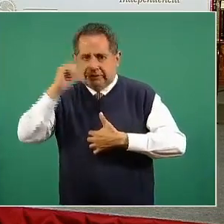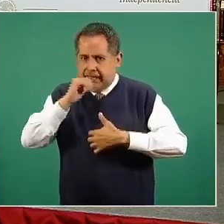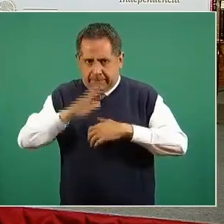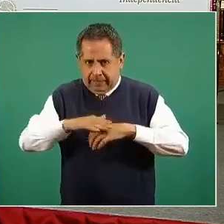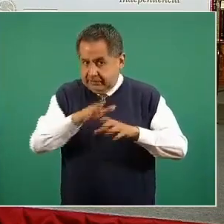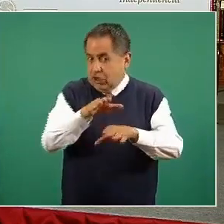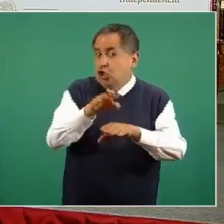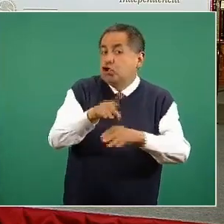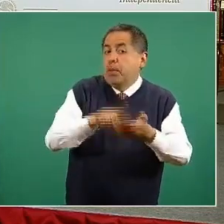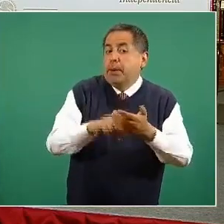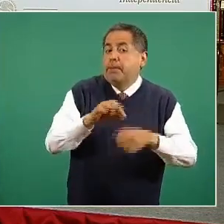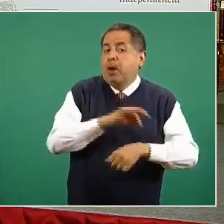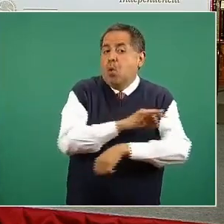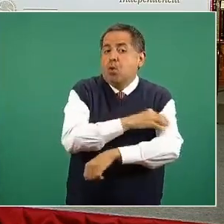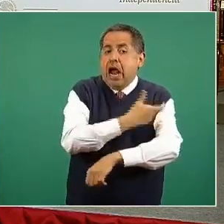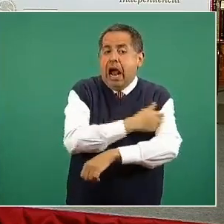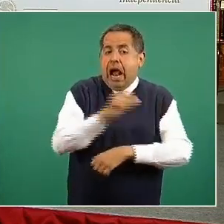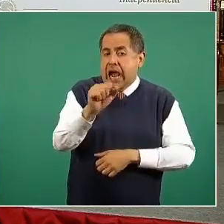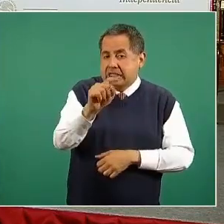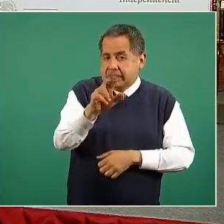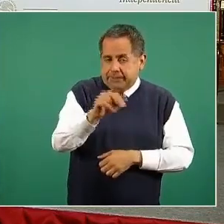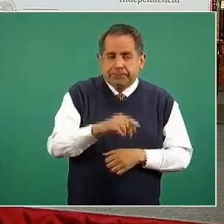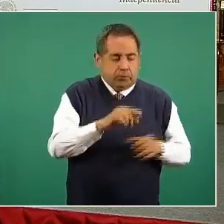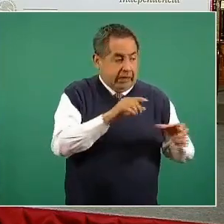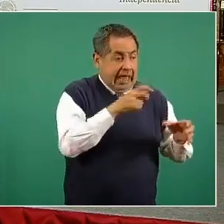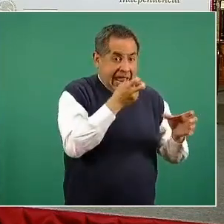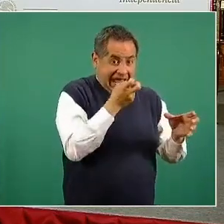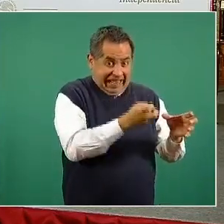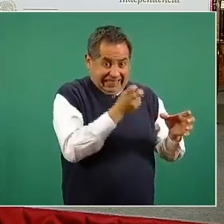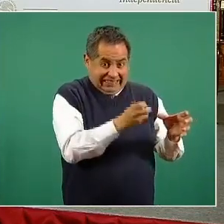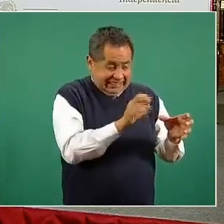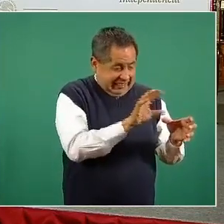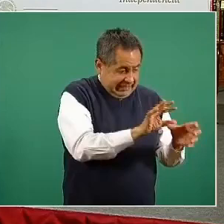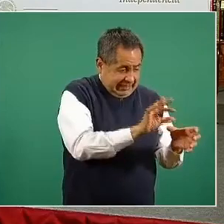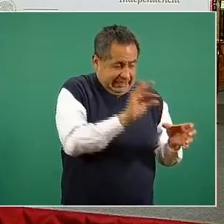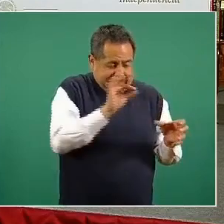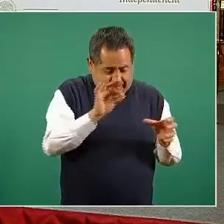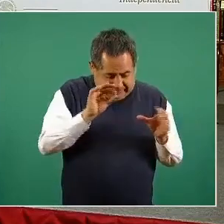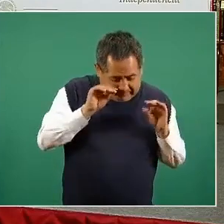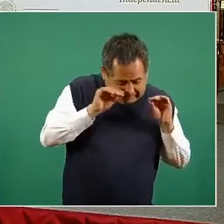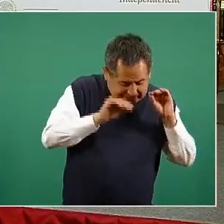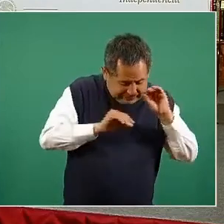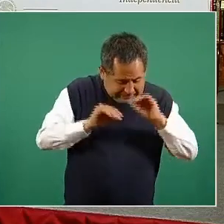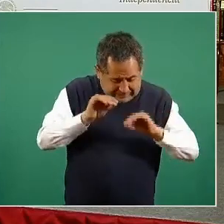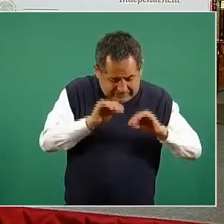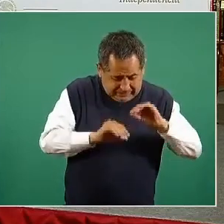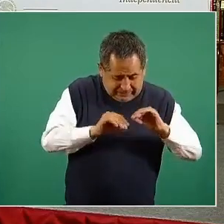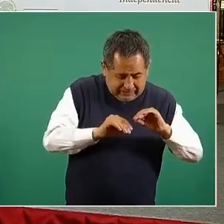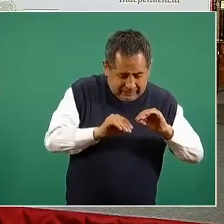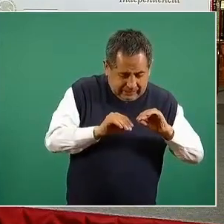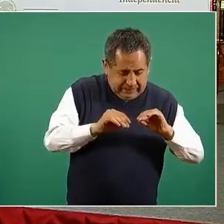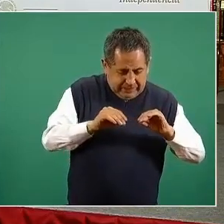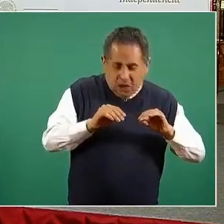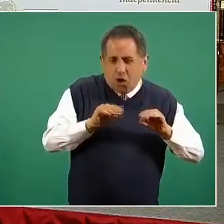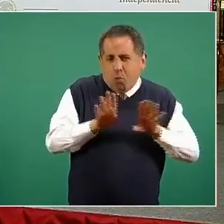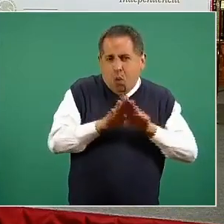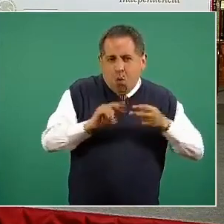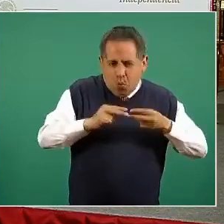Astra. Pero además ha sido modificado para que no pueda causar enfermedad, incluso en los propios